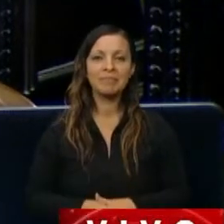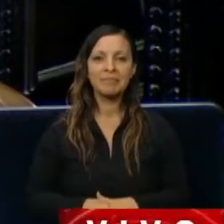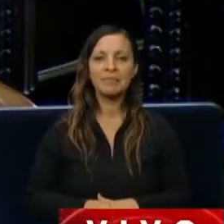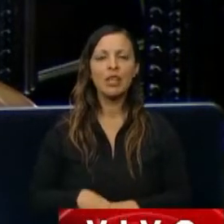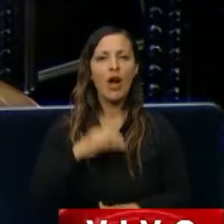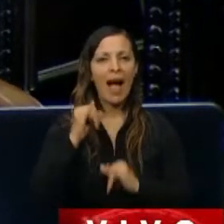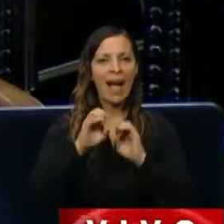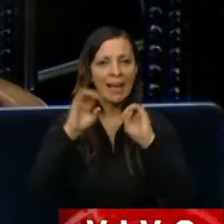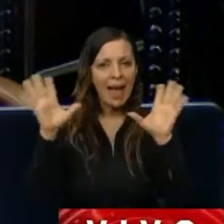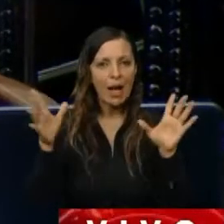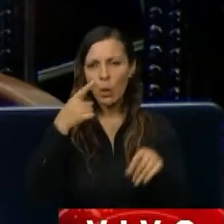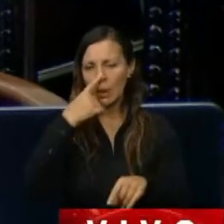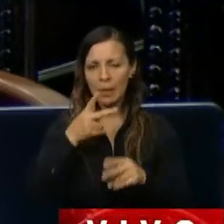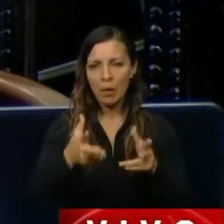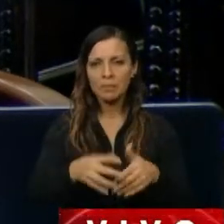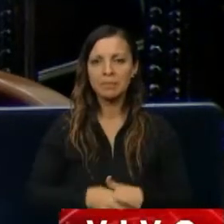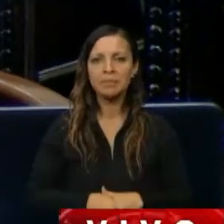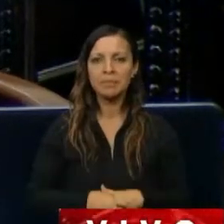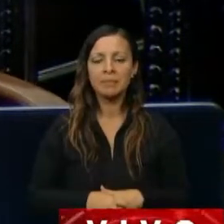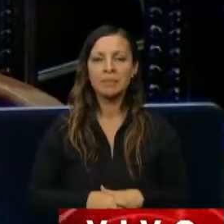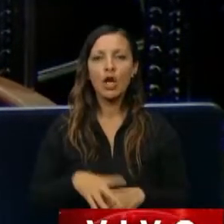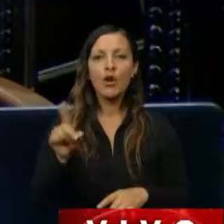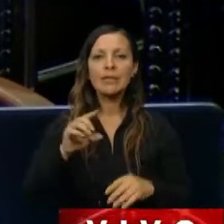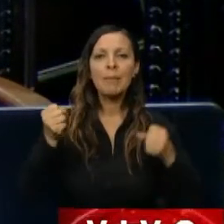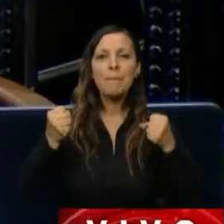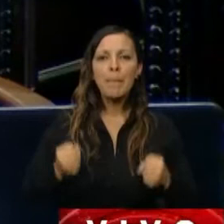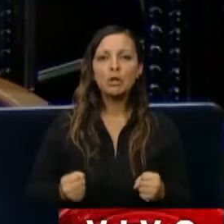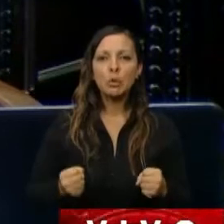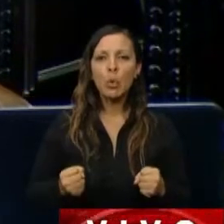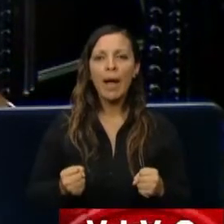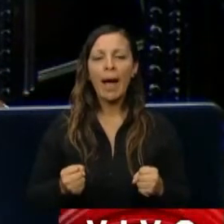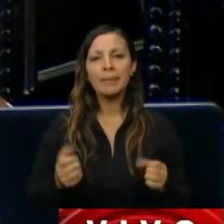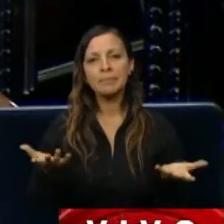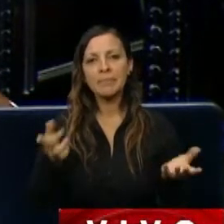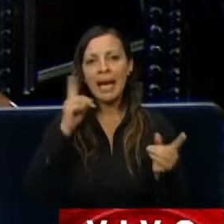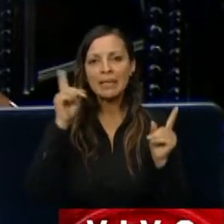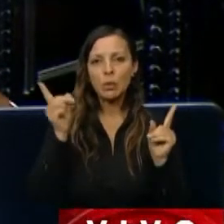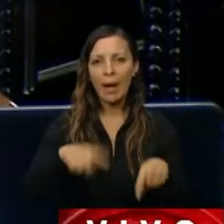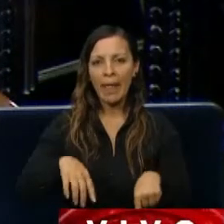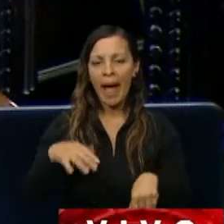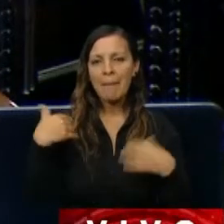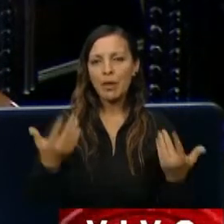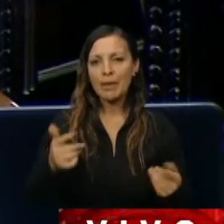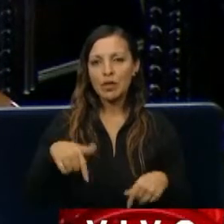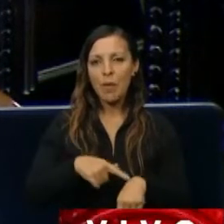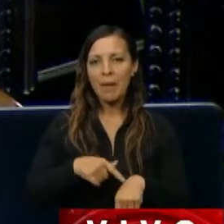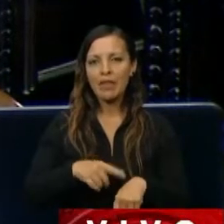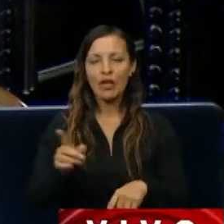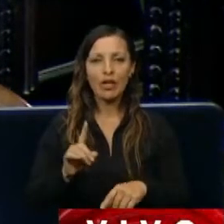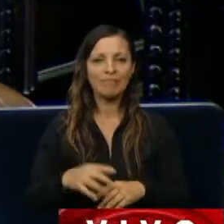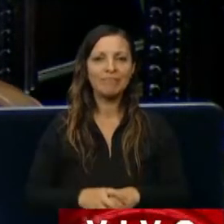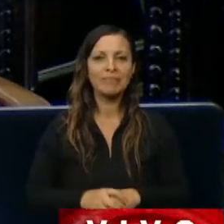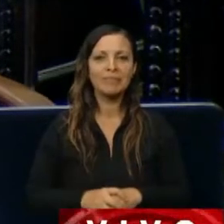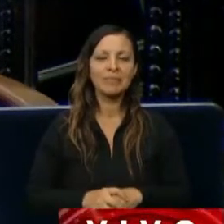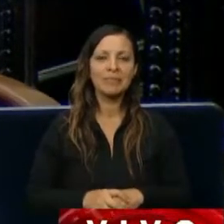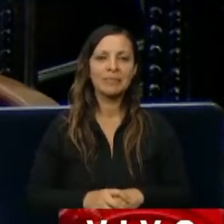y lo aclaro, y para terminar, no es una postura de ocasión que venga a